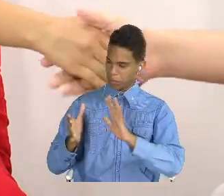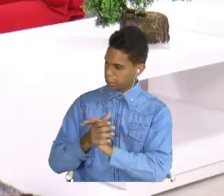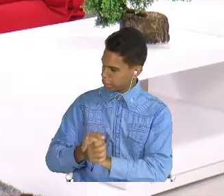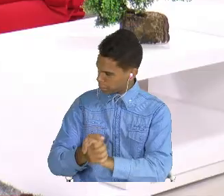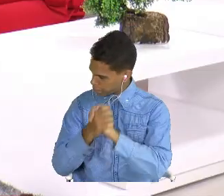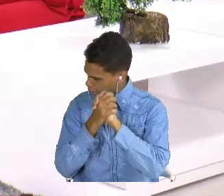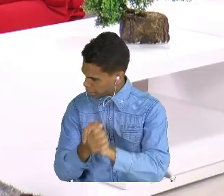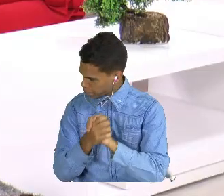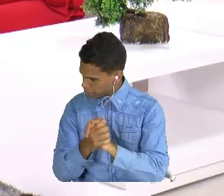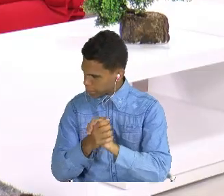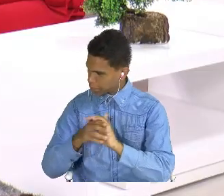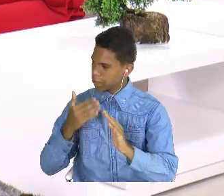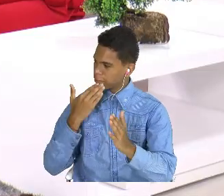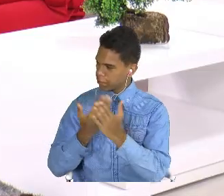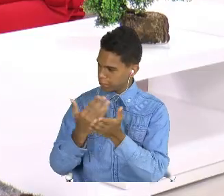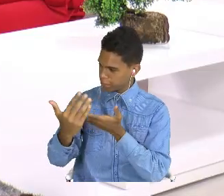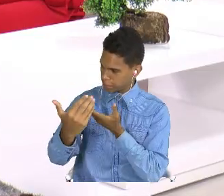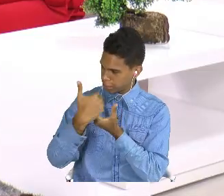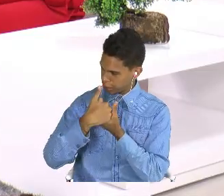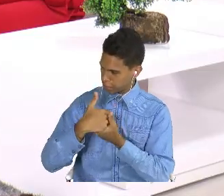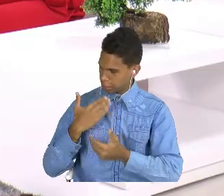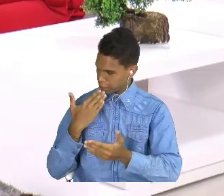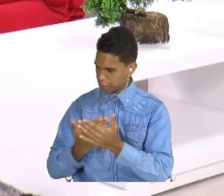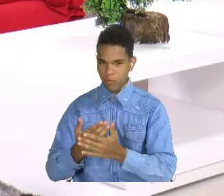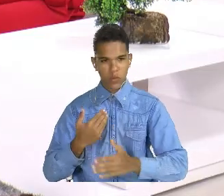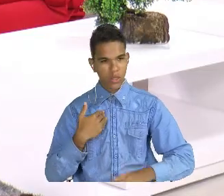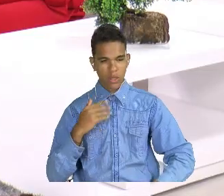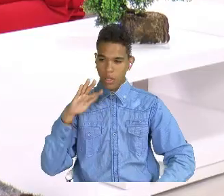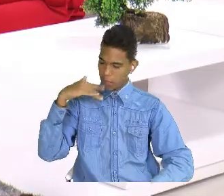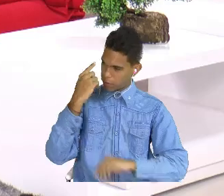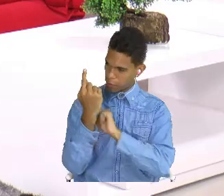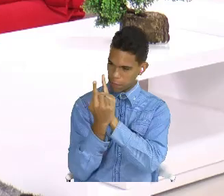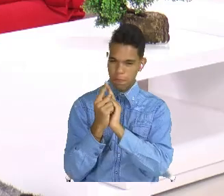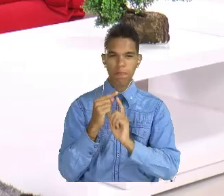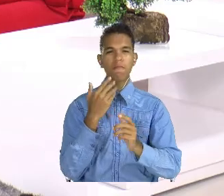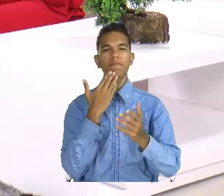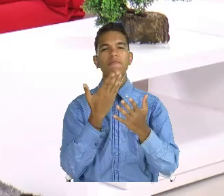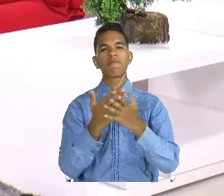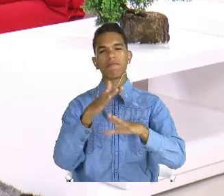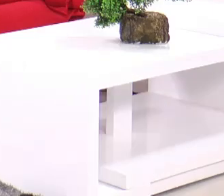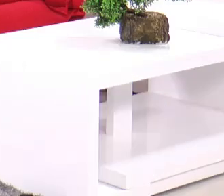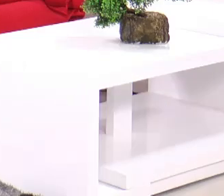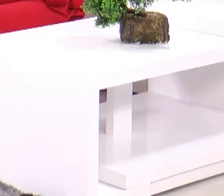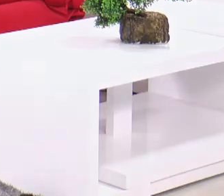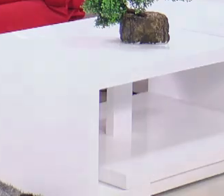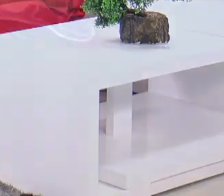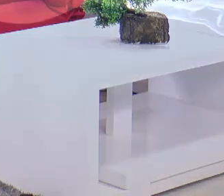por estar acá en Primero la Salud. Nos vemos en una próxima oportunidad. Feliz tarde para todos.